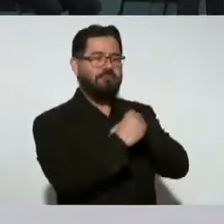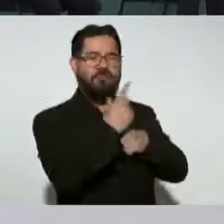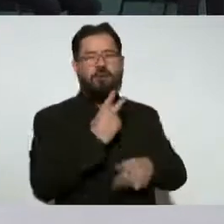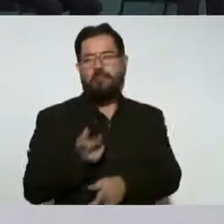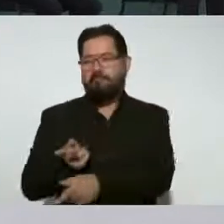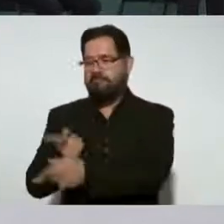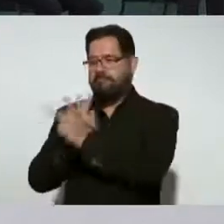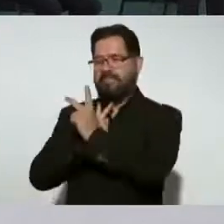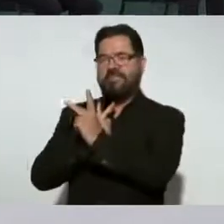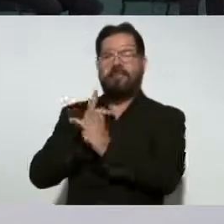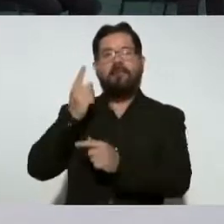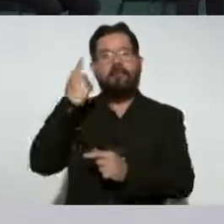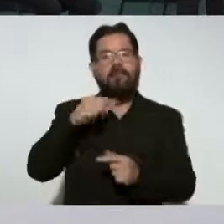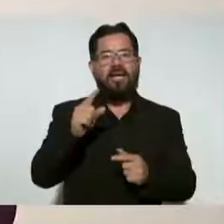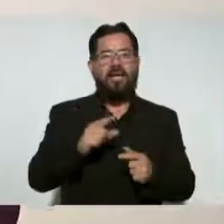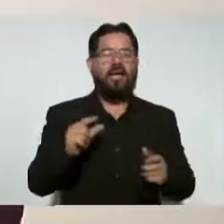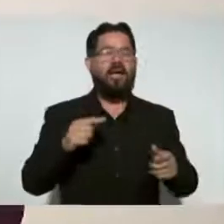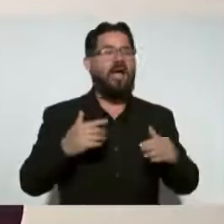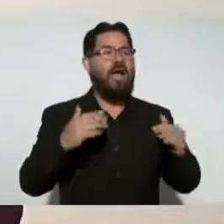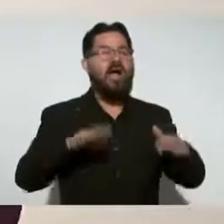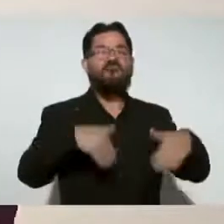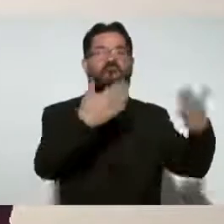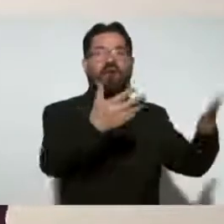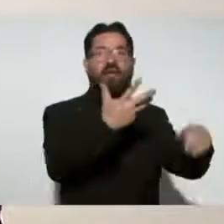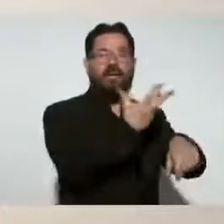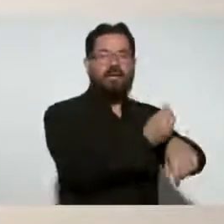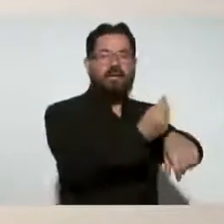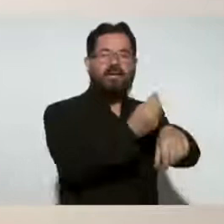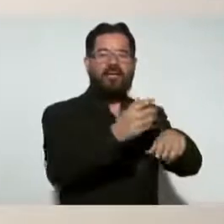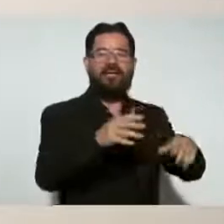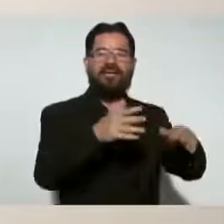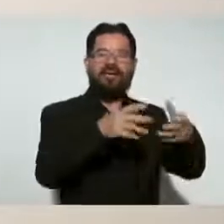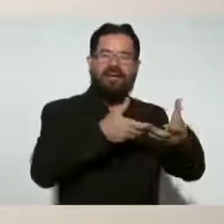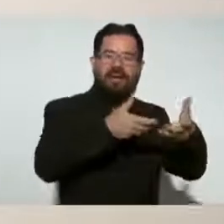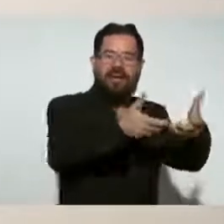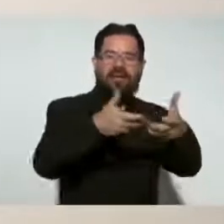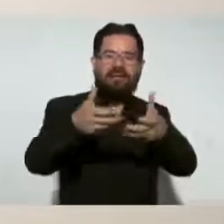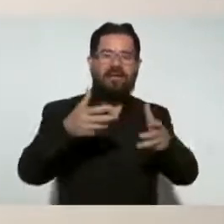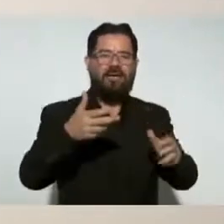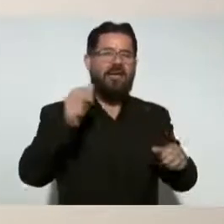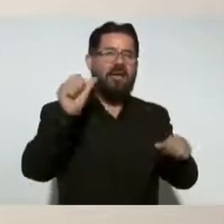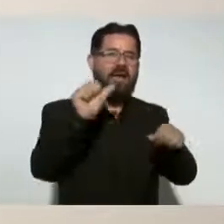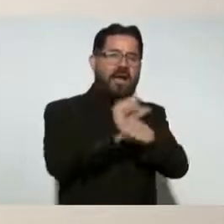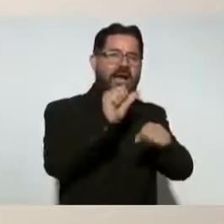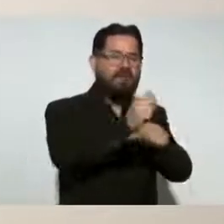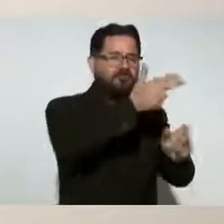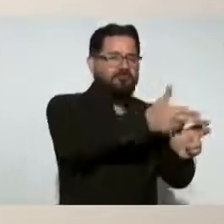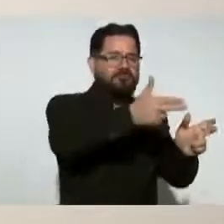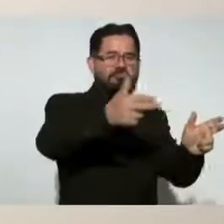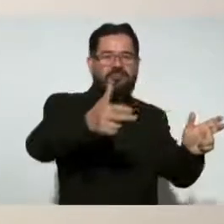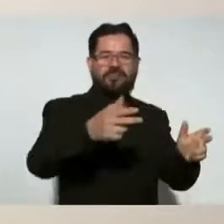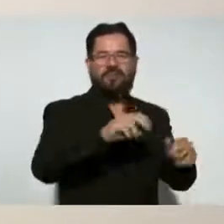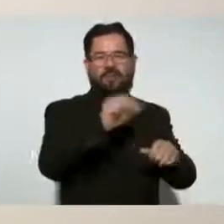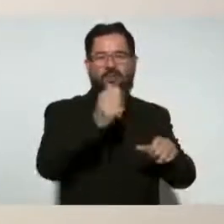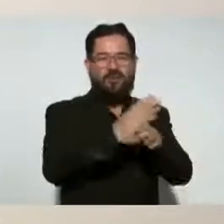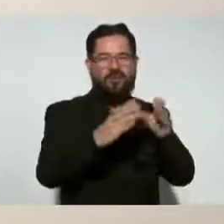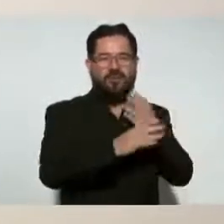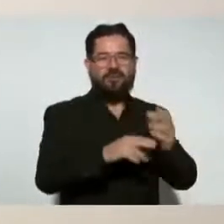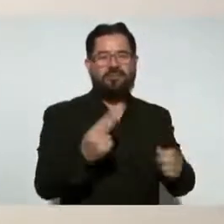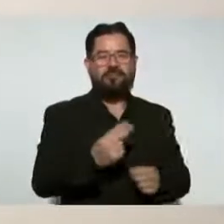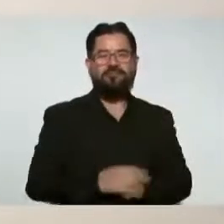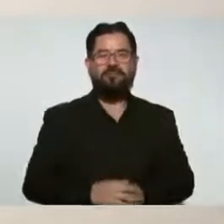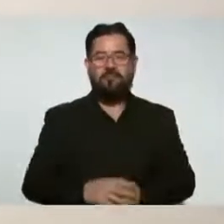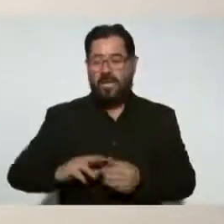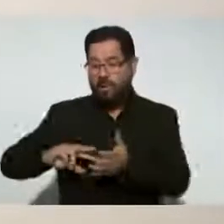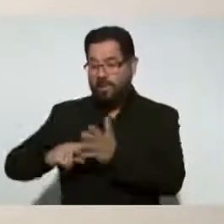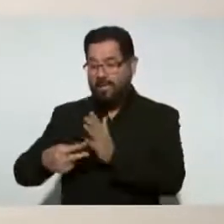vialidades, estacionamiento, ambulancia, todo lo que se requiere. Como nos decían los ingenieros, esta segunda etapa de la obra